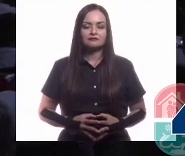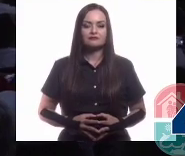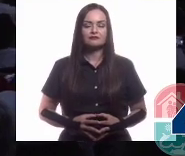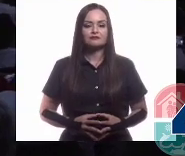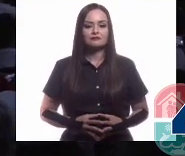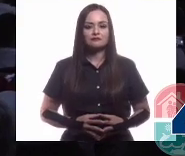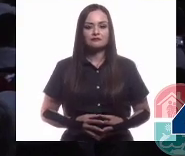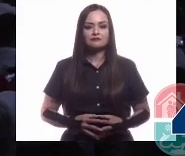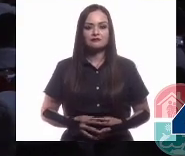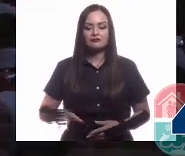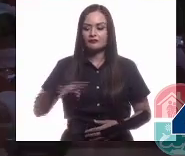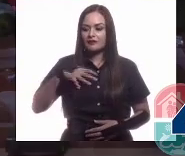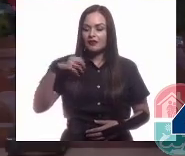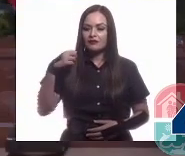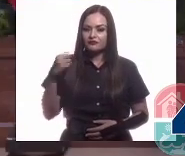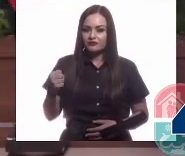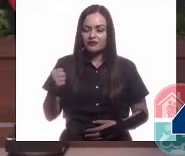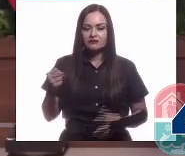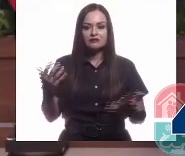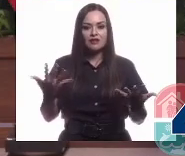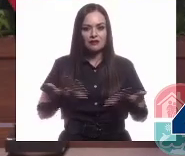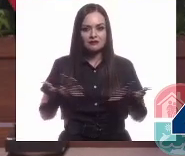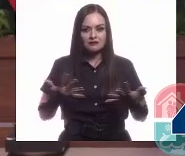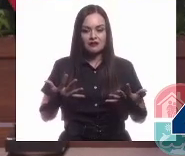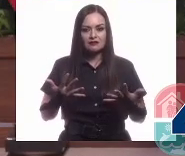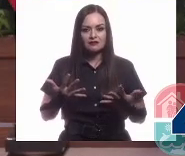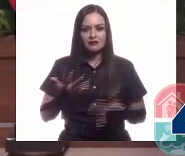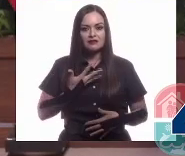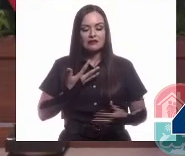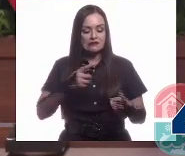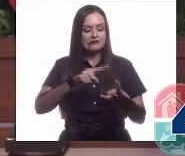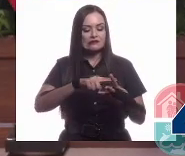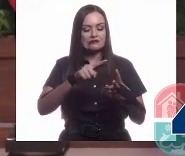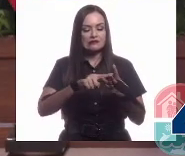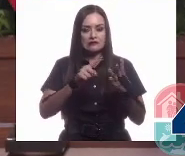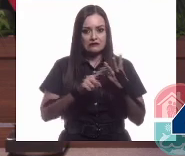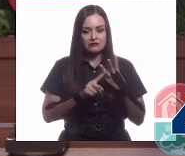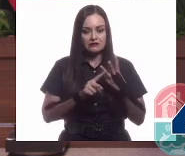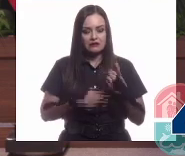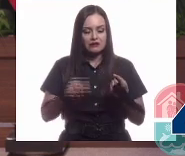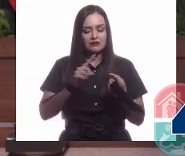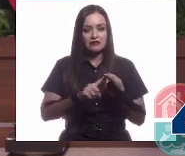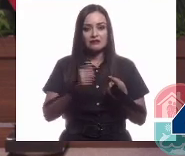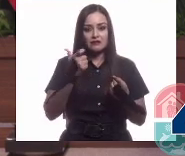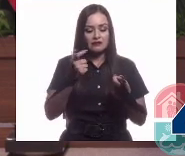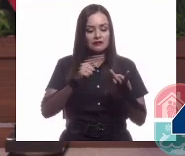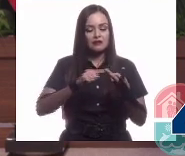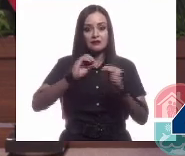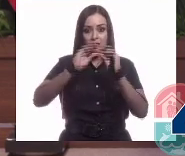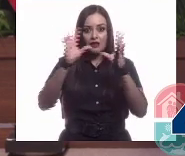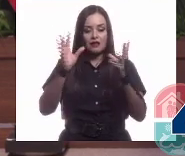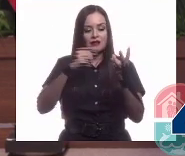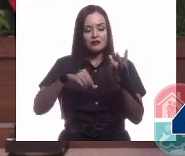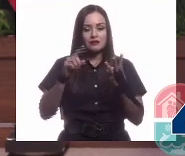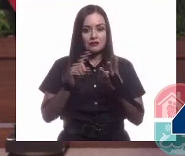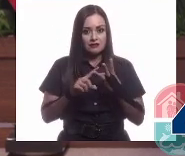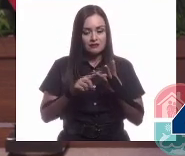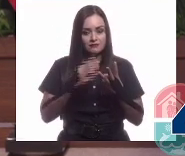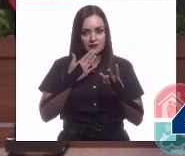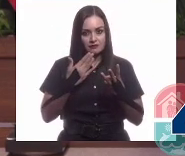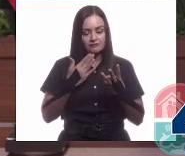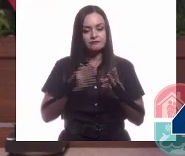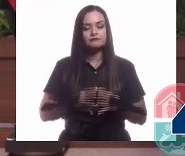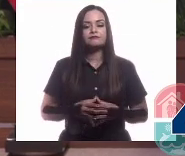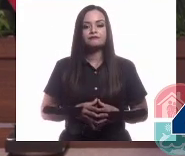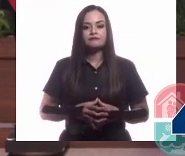El esfuerzo macro que hemos realizado demanda tres condiciones: que sea financiable, que sea transparente y que sea auditable.